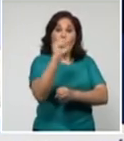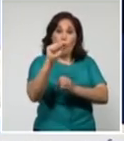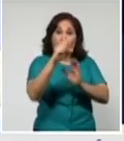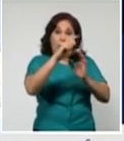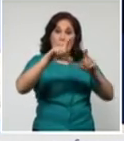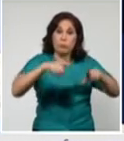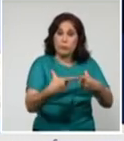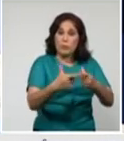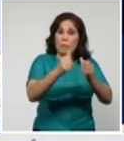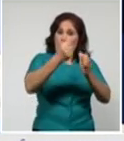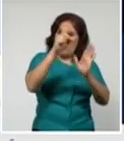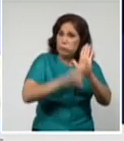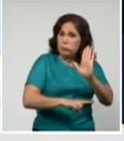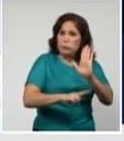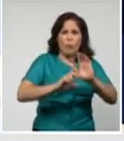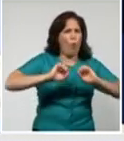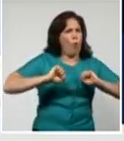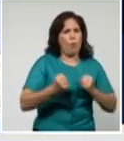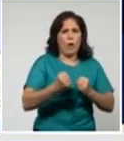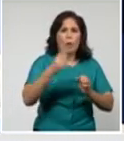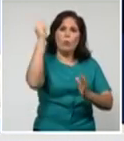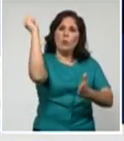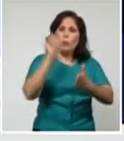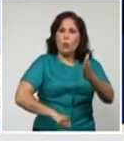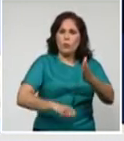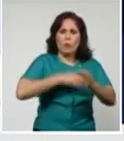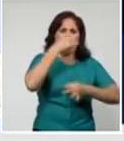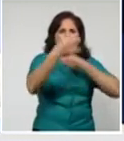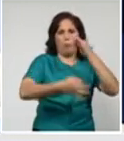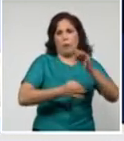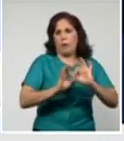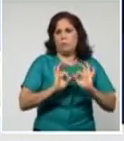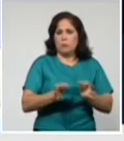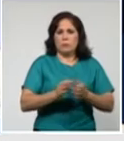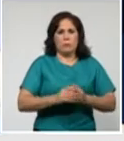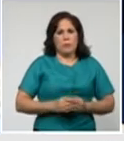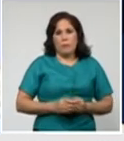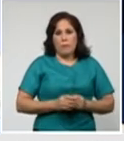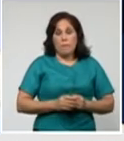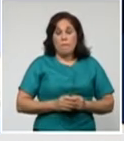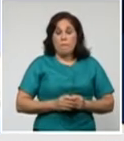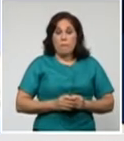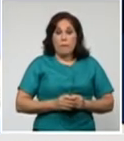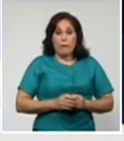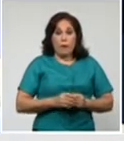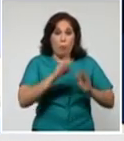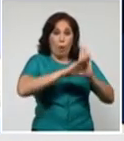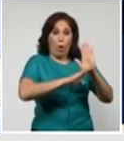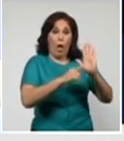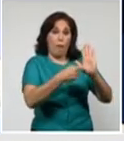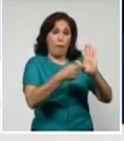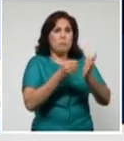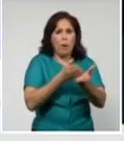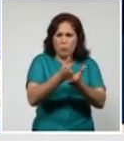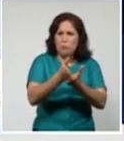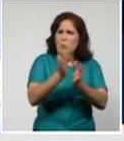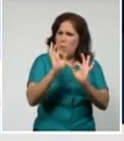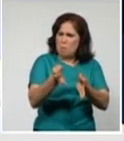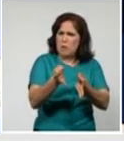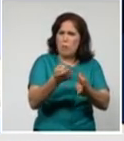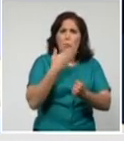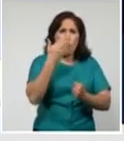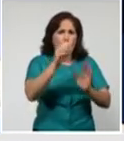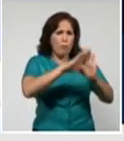que también se explicaron ayer que se van a cometer. Entonces, nuestro programa sigue, nuestro programa